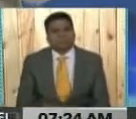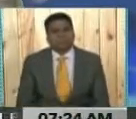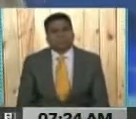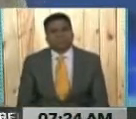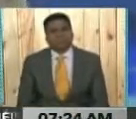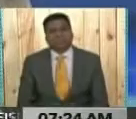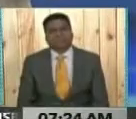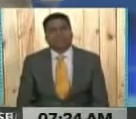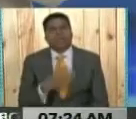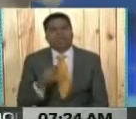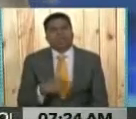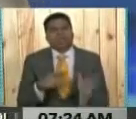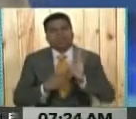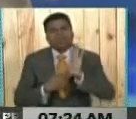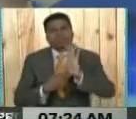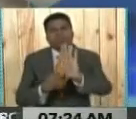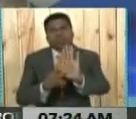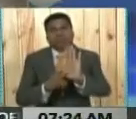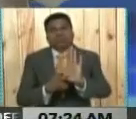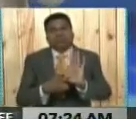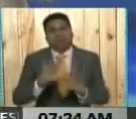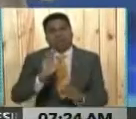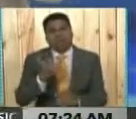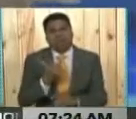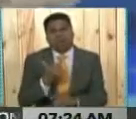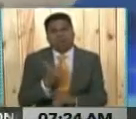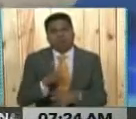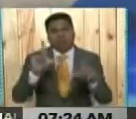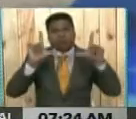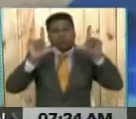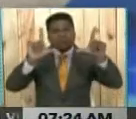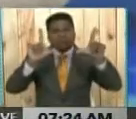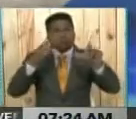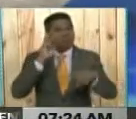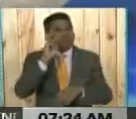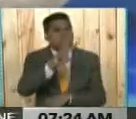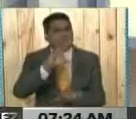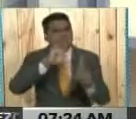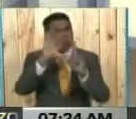igual manera, ¿cómo marcamos la pauta para que en otros canales también se exprese la cultura?